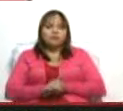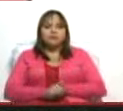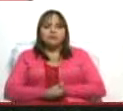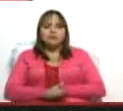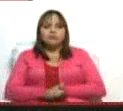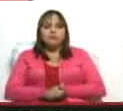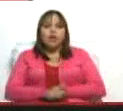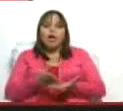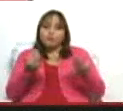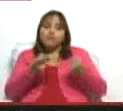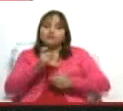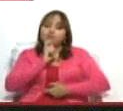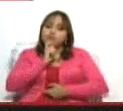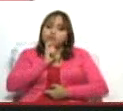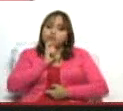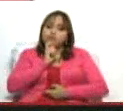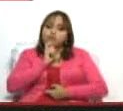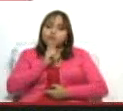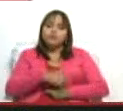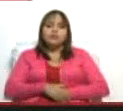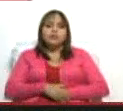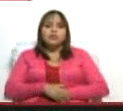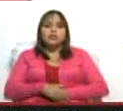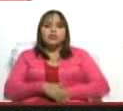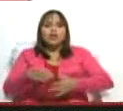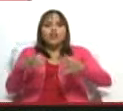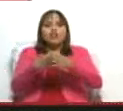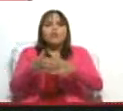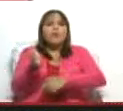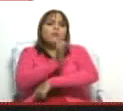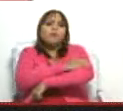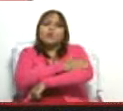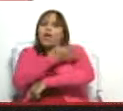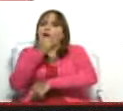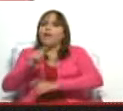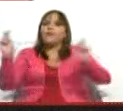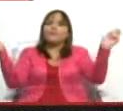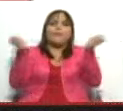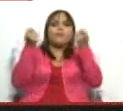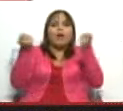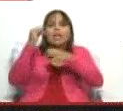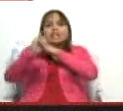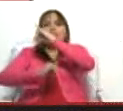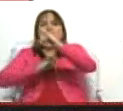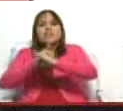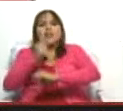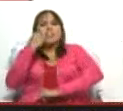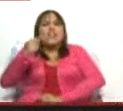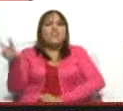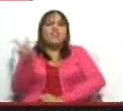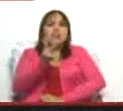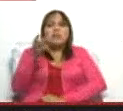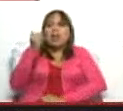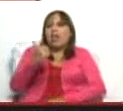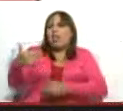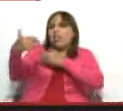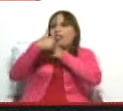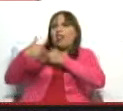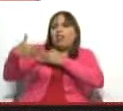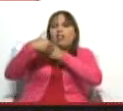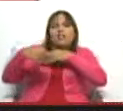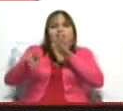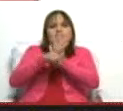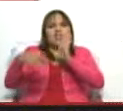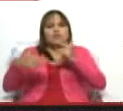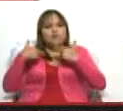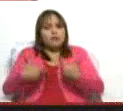Muy sensible, y que la derecha tiene, bueno, un manejo mediático internacional para convertir a los victimarios en víctimas.